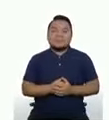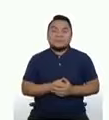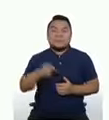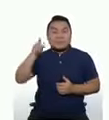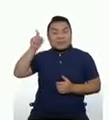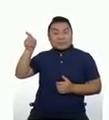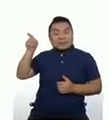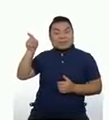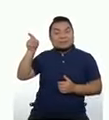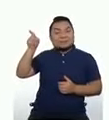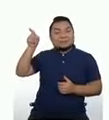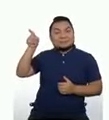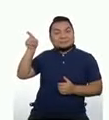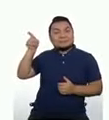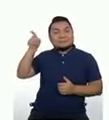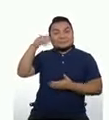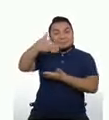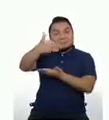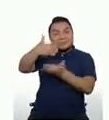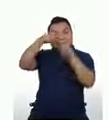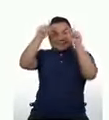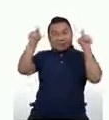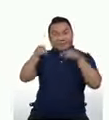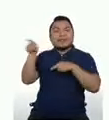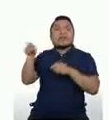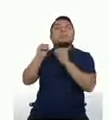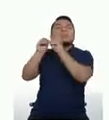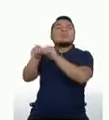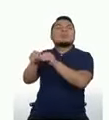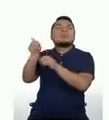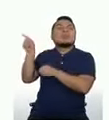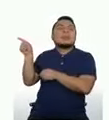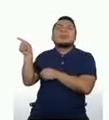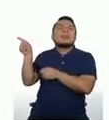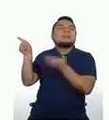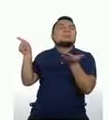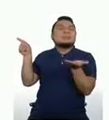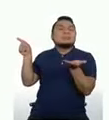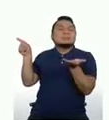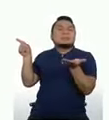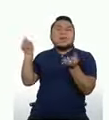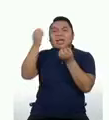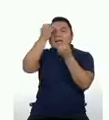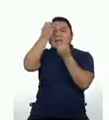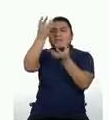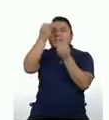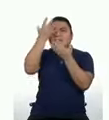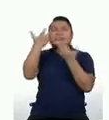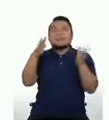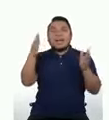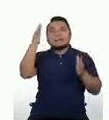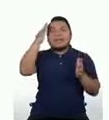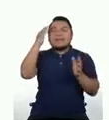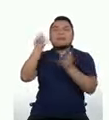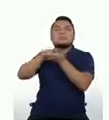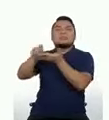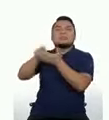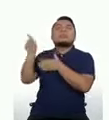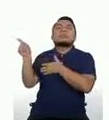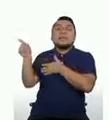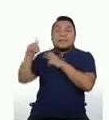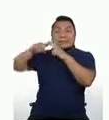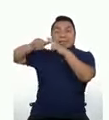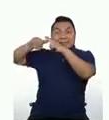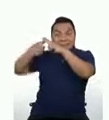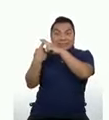Partes del texto. ¿Qué debo colocar? ¿Qué información tengo?